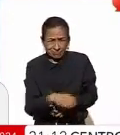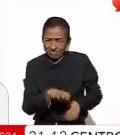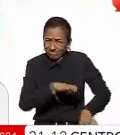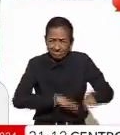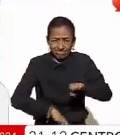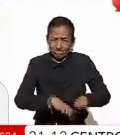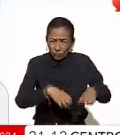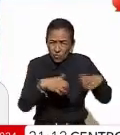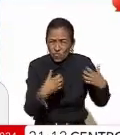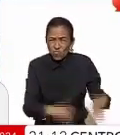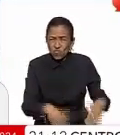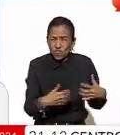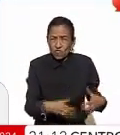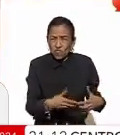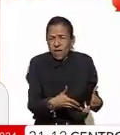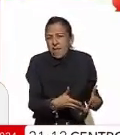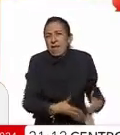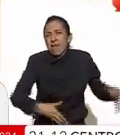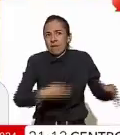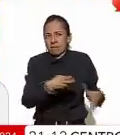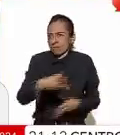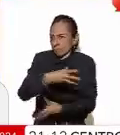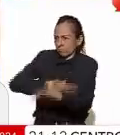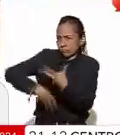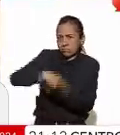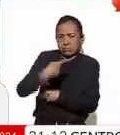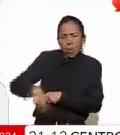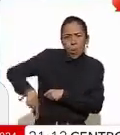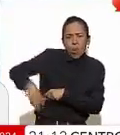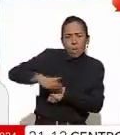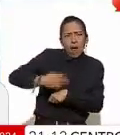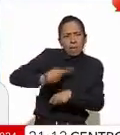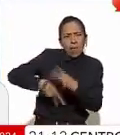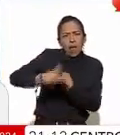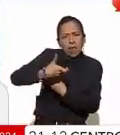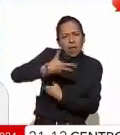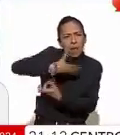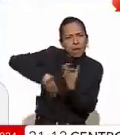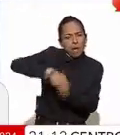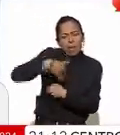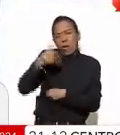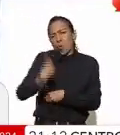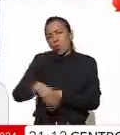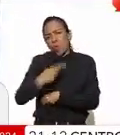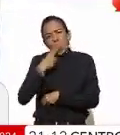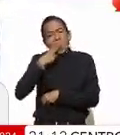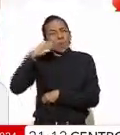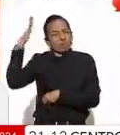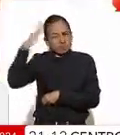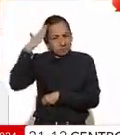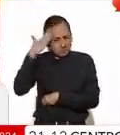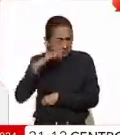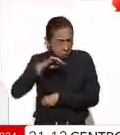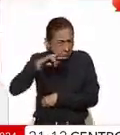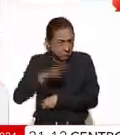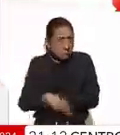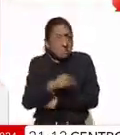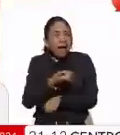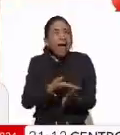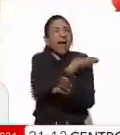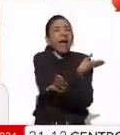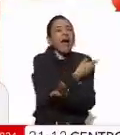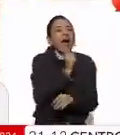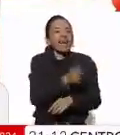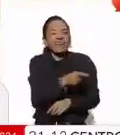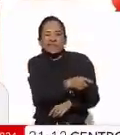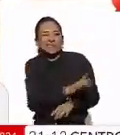que le dota al gobierno de ingresos muy importantes, y lo que estaban haciendo era